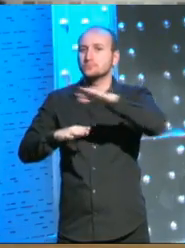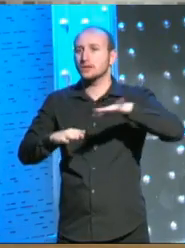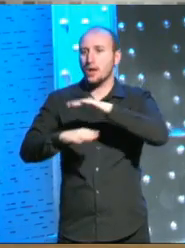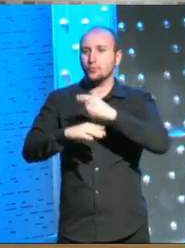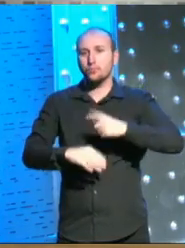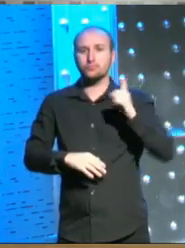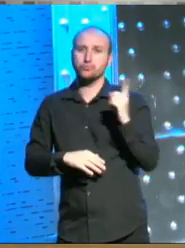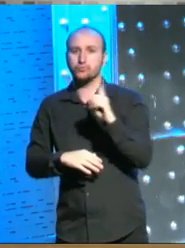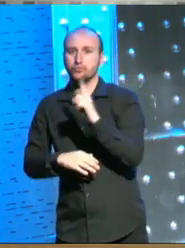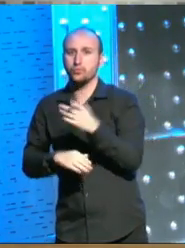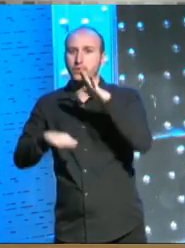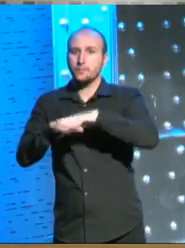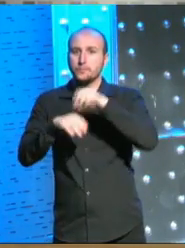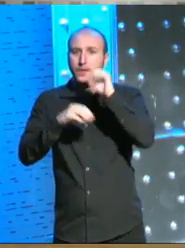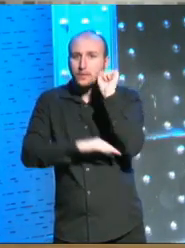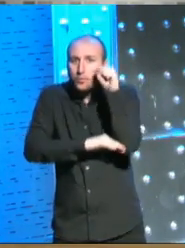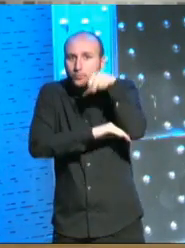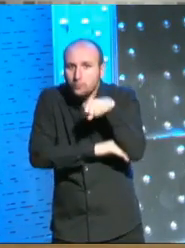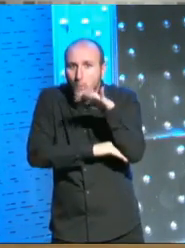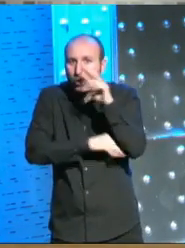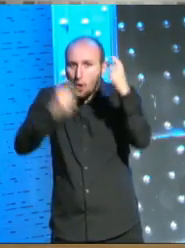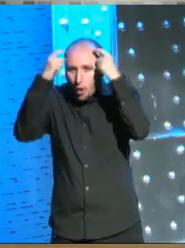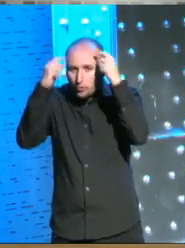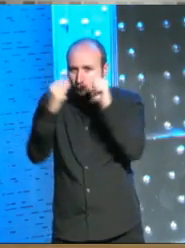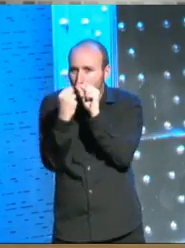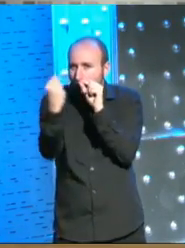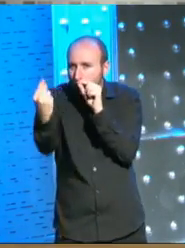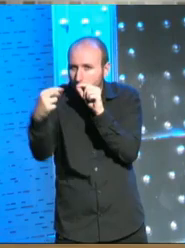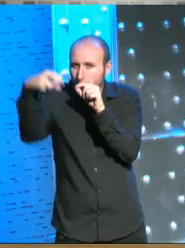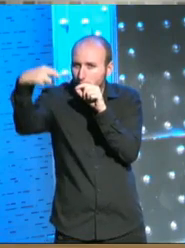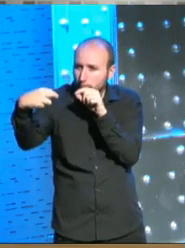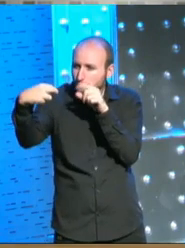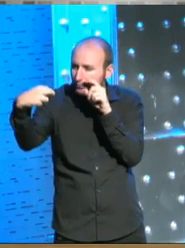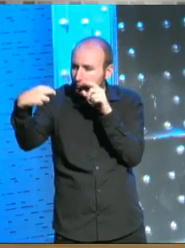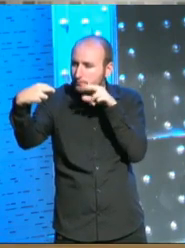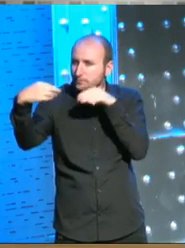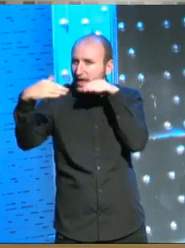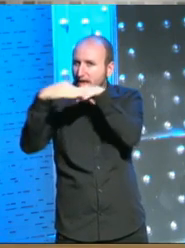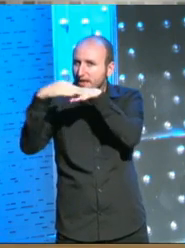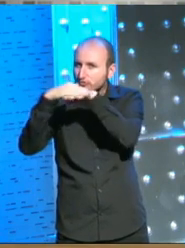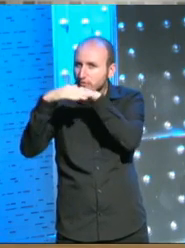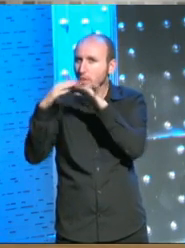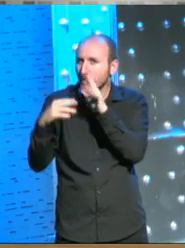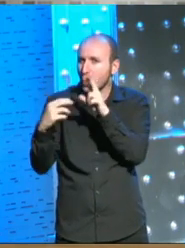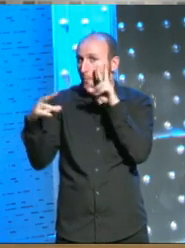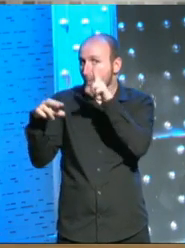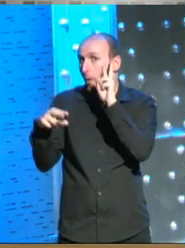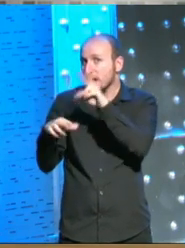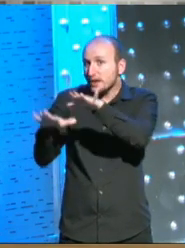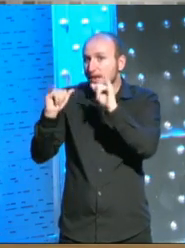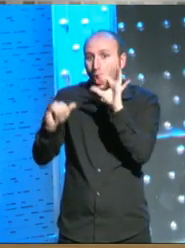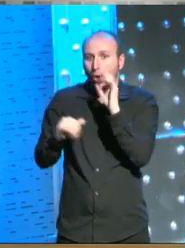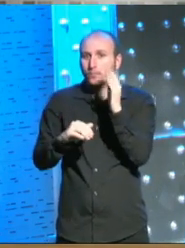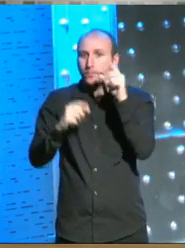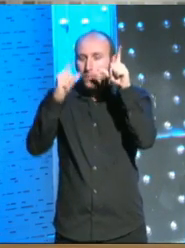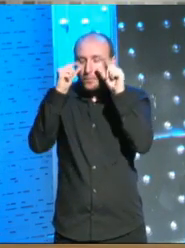pronto se agachaba porque veía un oso a distancia y estaba escondido para que no lo oliese o no se despertase?